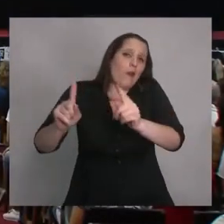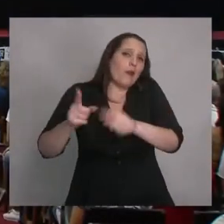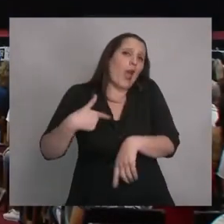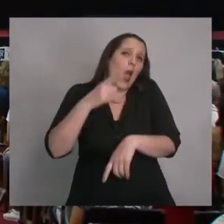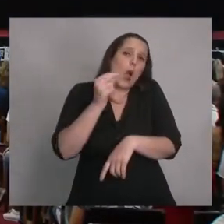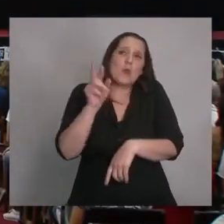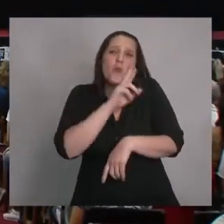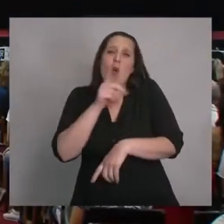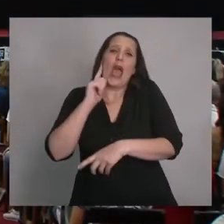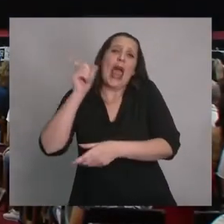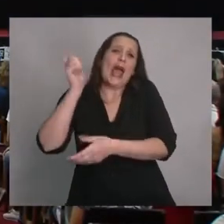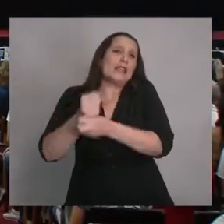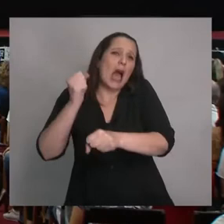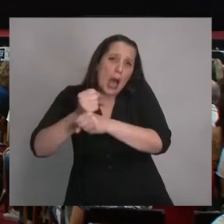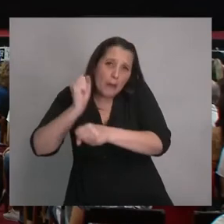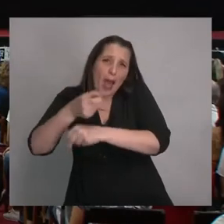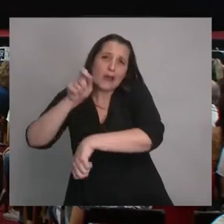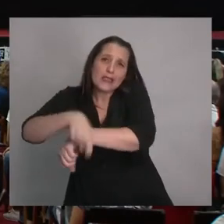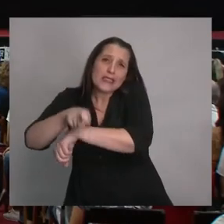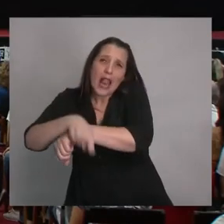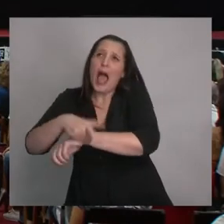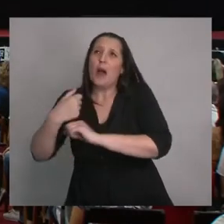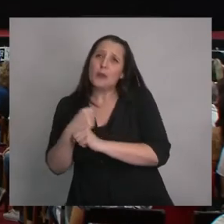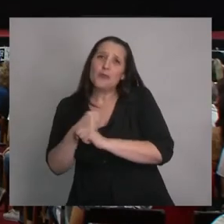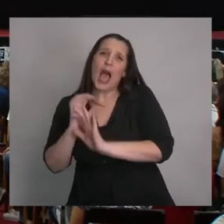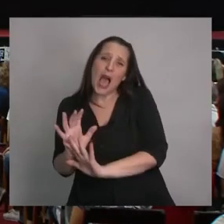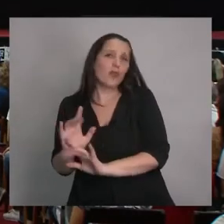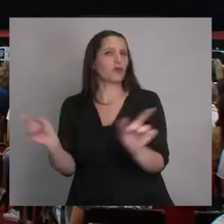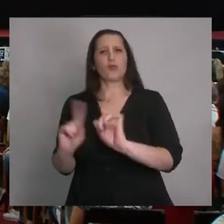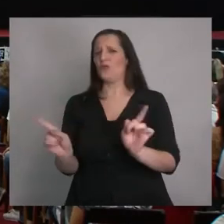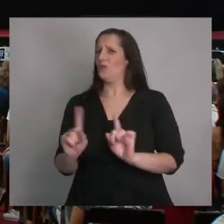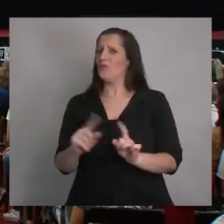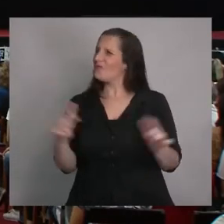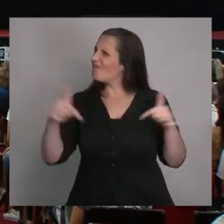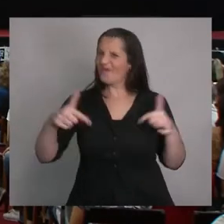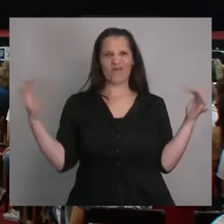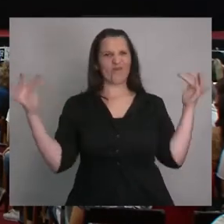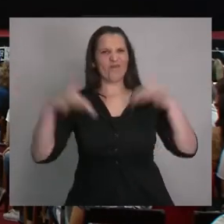sino de hombres y mujeres libres para eso estamos aquí